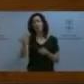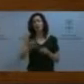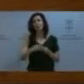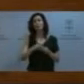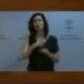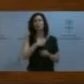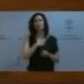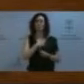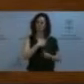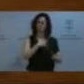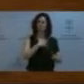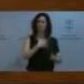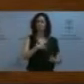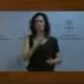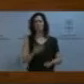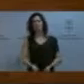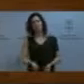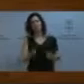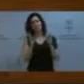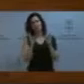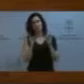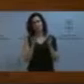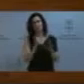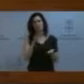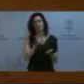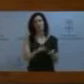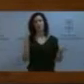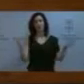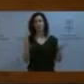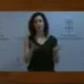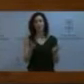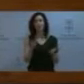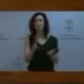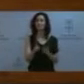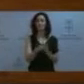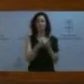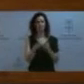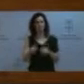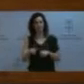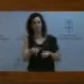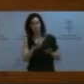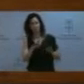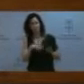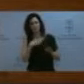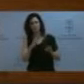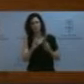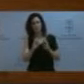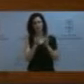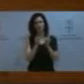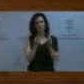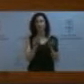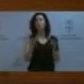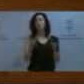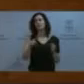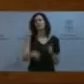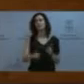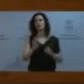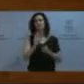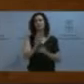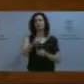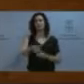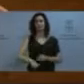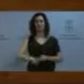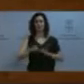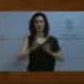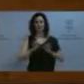la necesiten. Por ello, brevemente les voy a desgranar lo que hoy presentamos a debate en este